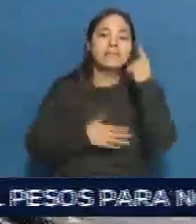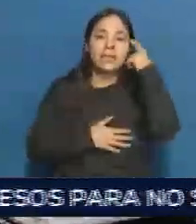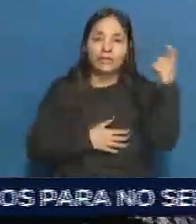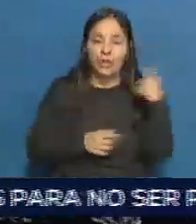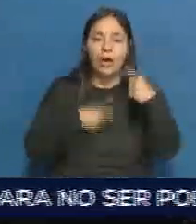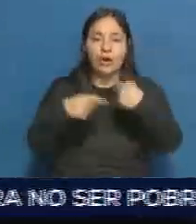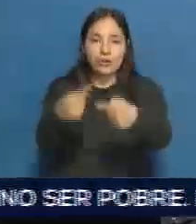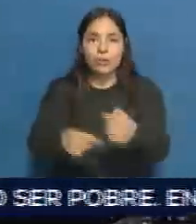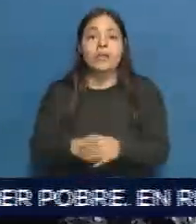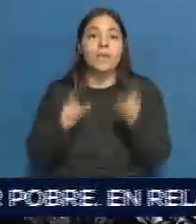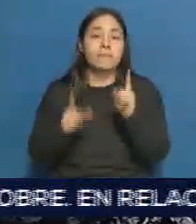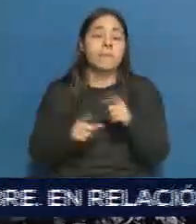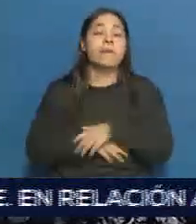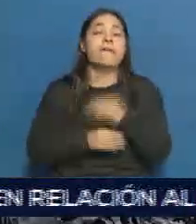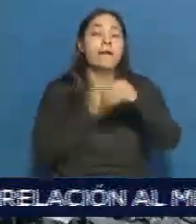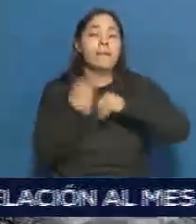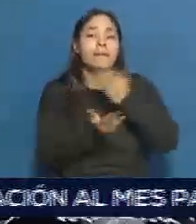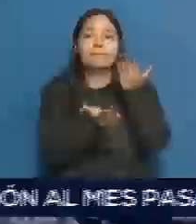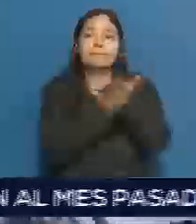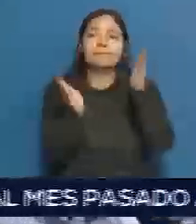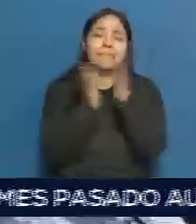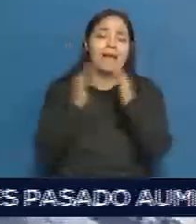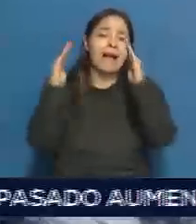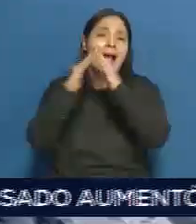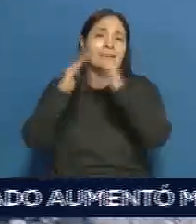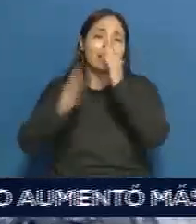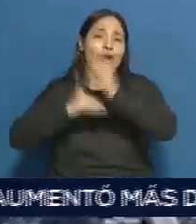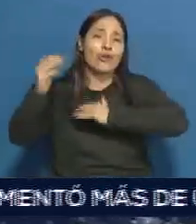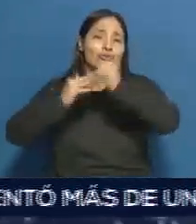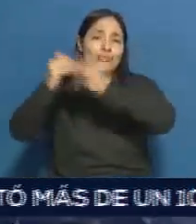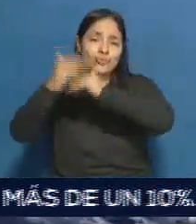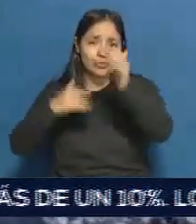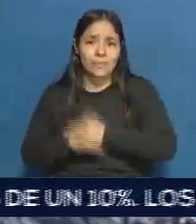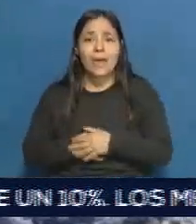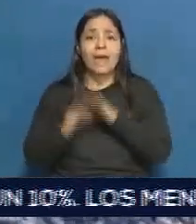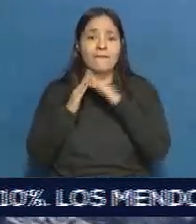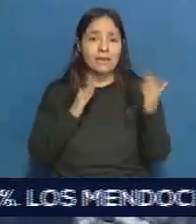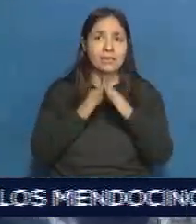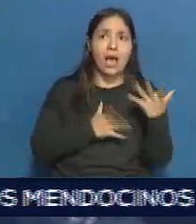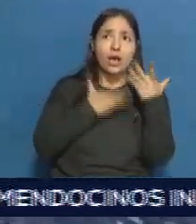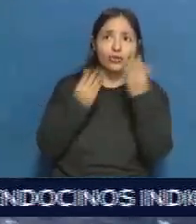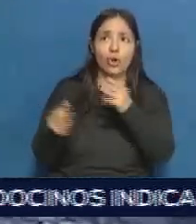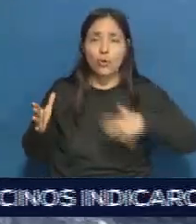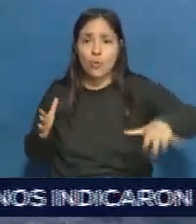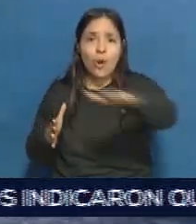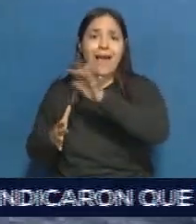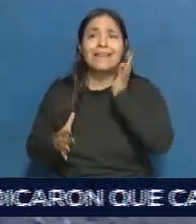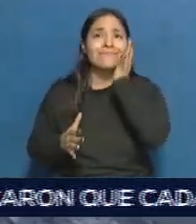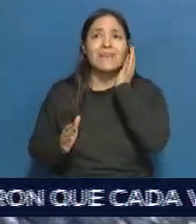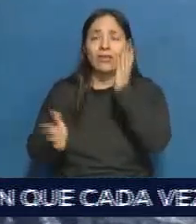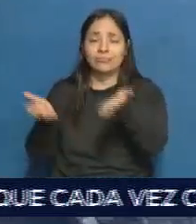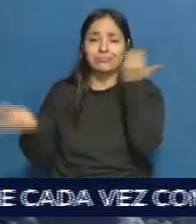menores solicitan ayuda para poder reconstruir su hogar los vecinos colaboran limpiando el lugar del hecho